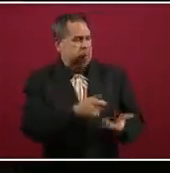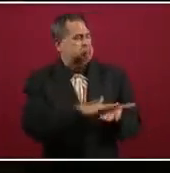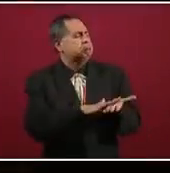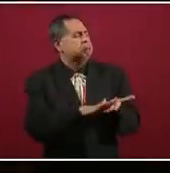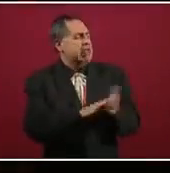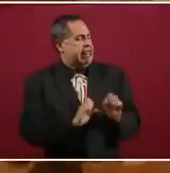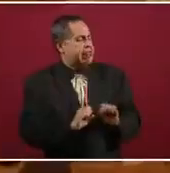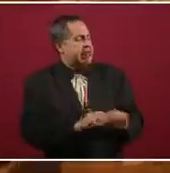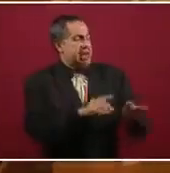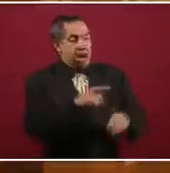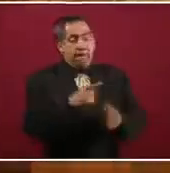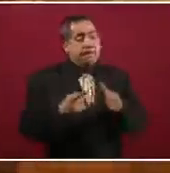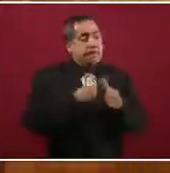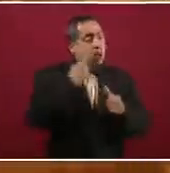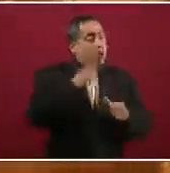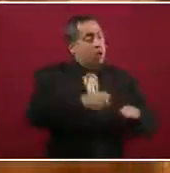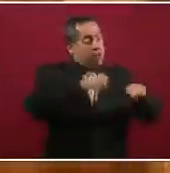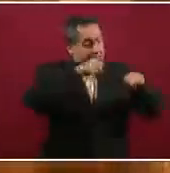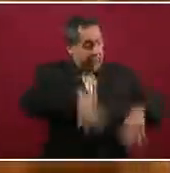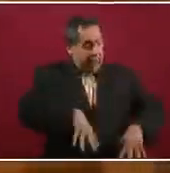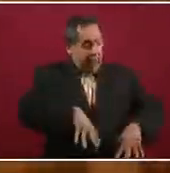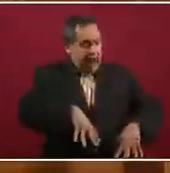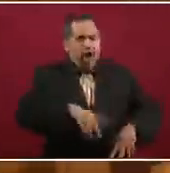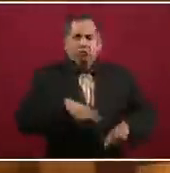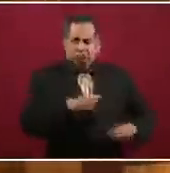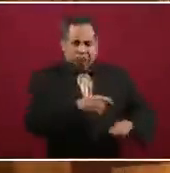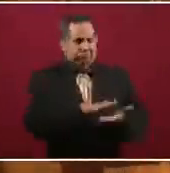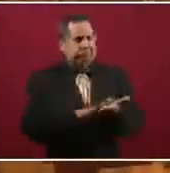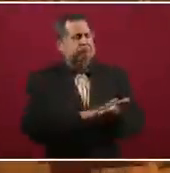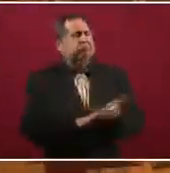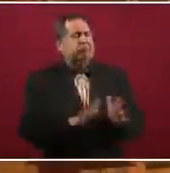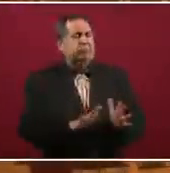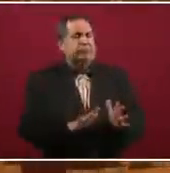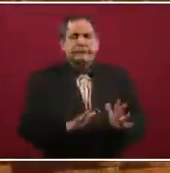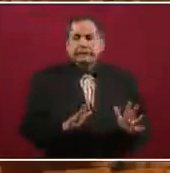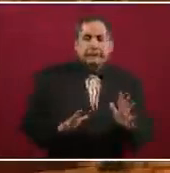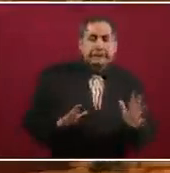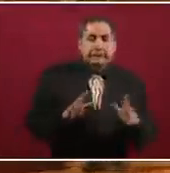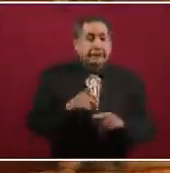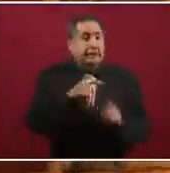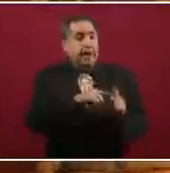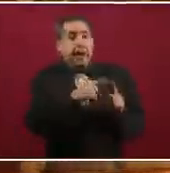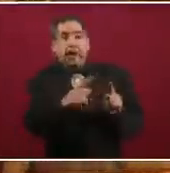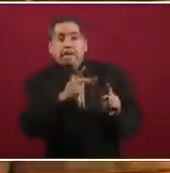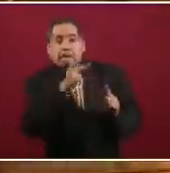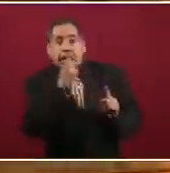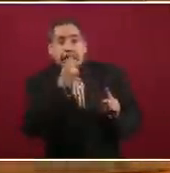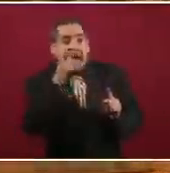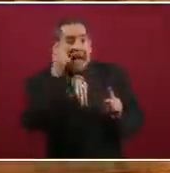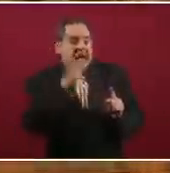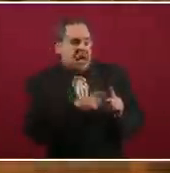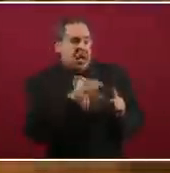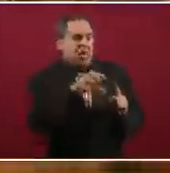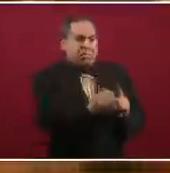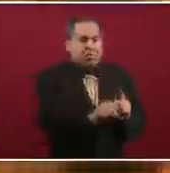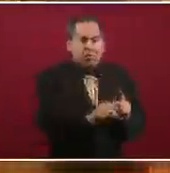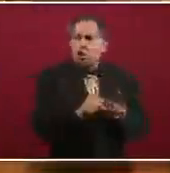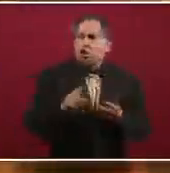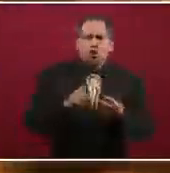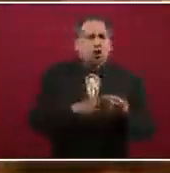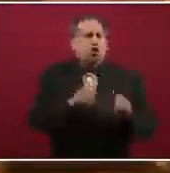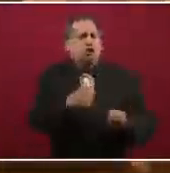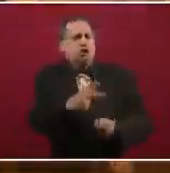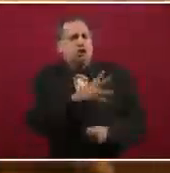indulto a cambio de rendirse. Cuando las fuerzas realistas localizan al padre de Vicente Guerrero, le pidieron que encontrara a su